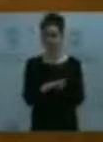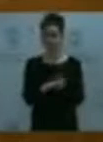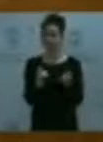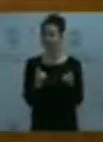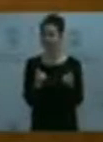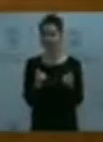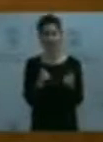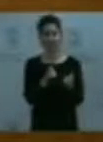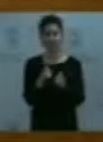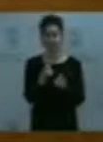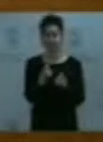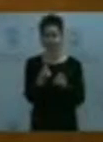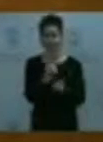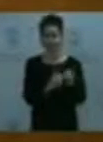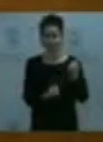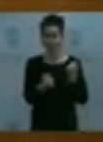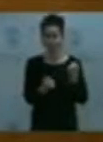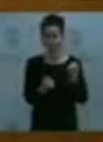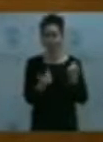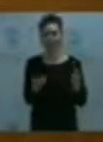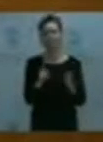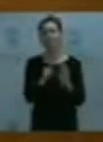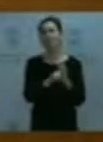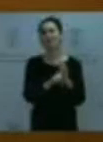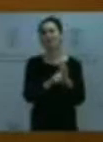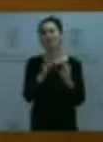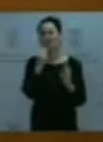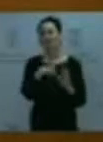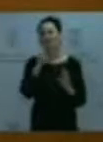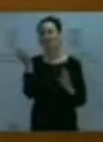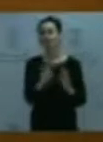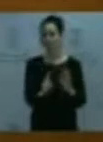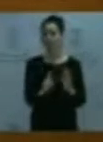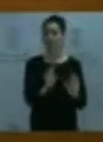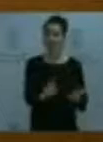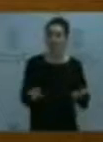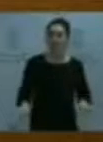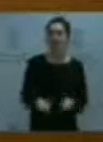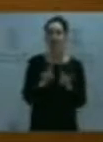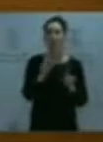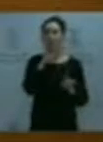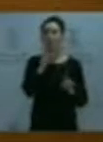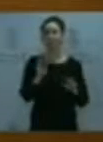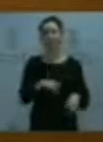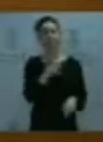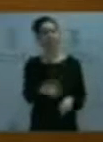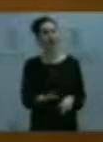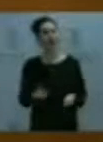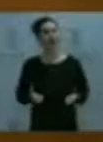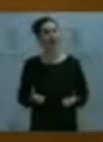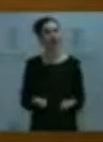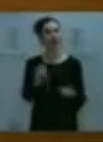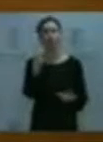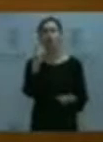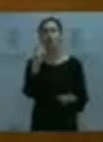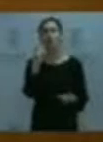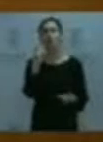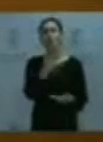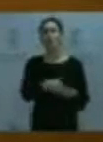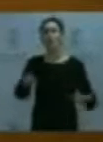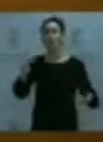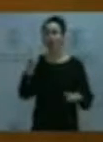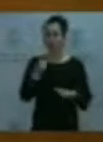sirve de mucho, pero en todo caso, no nos podemos permitir el coste de 1,5 millones de euros que supondría establecer